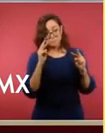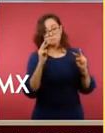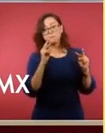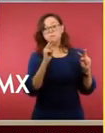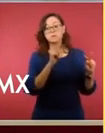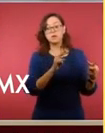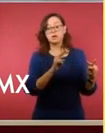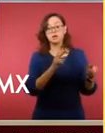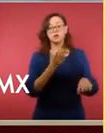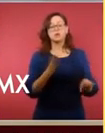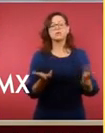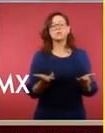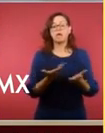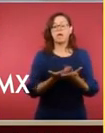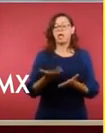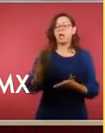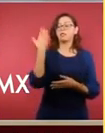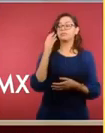se malgobernaba